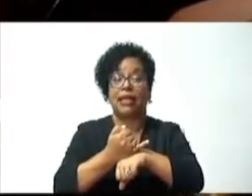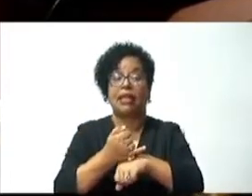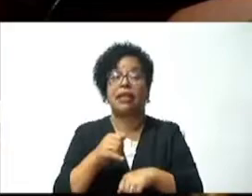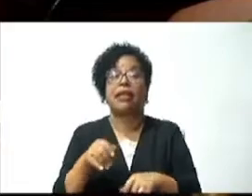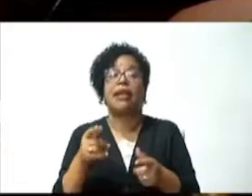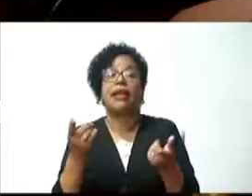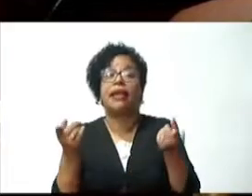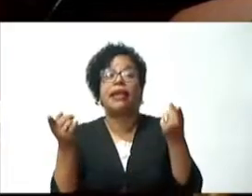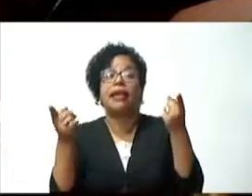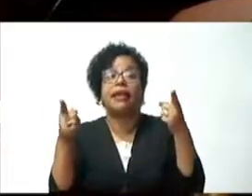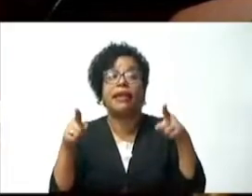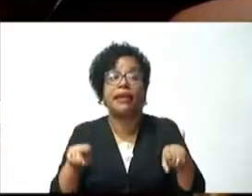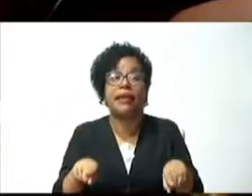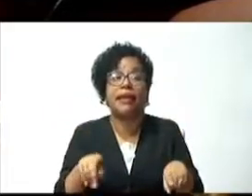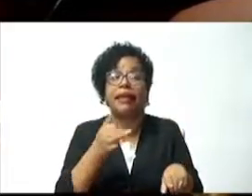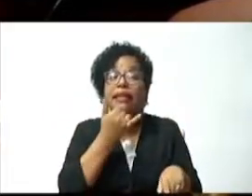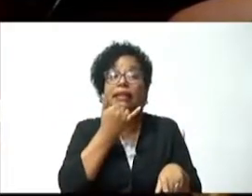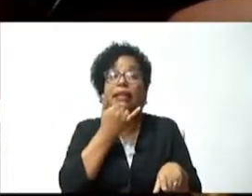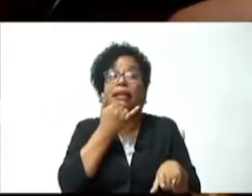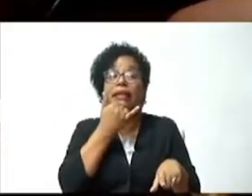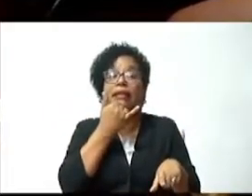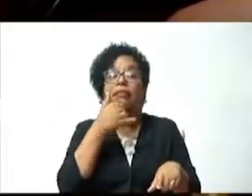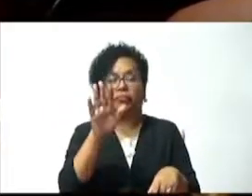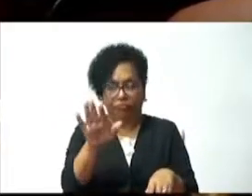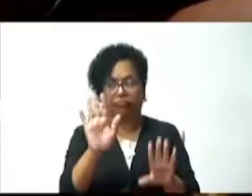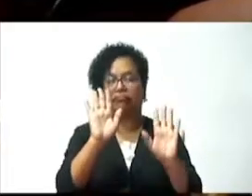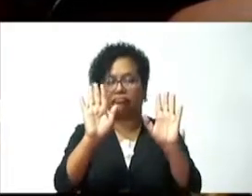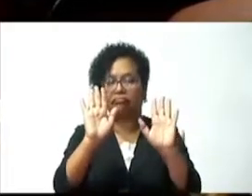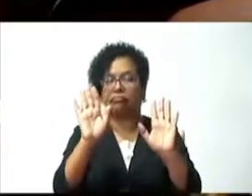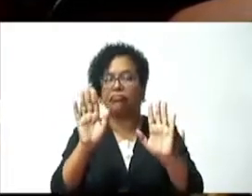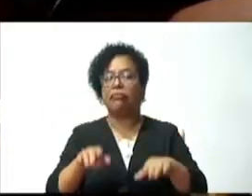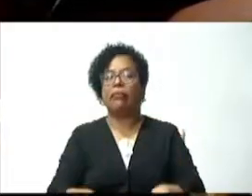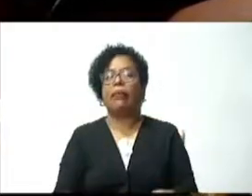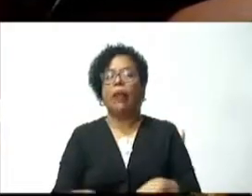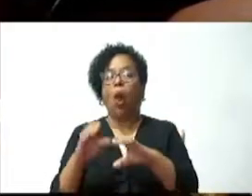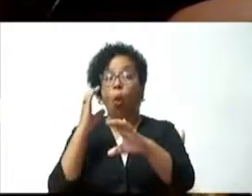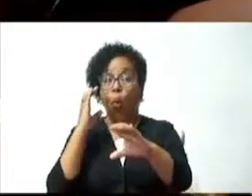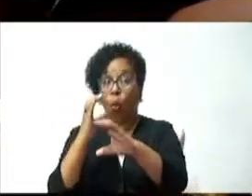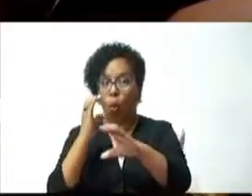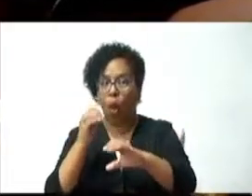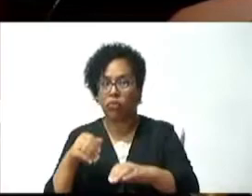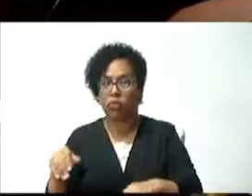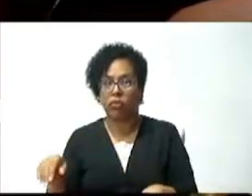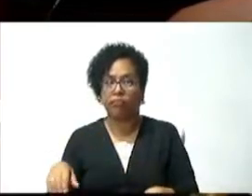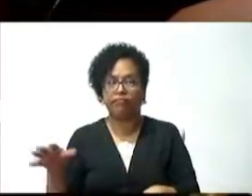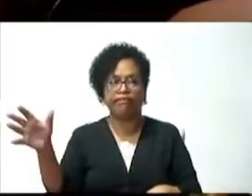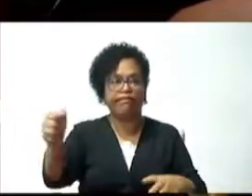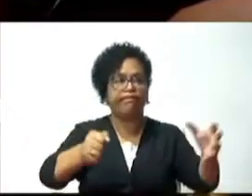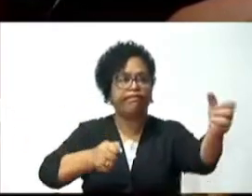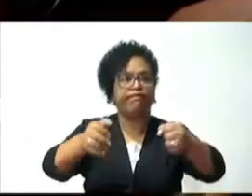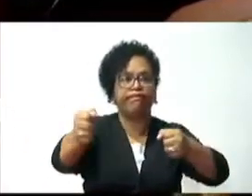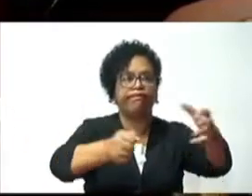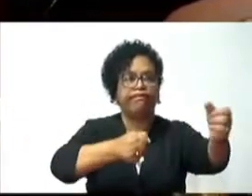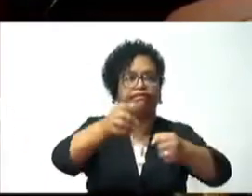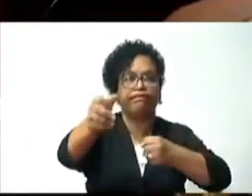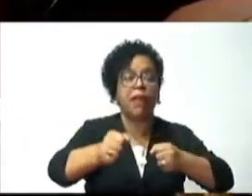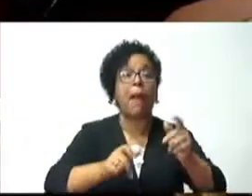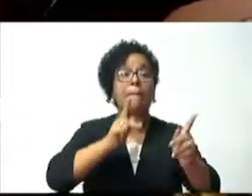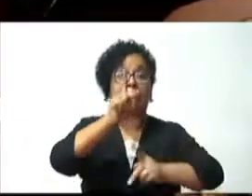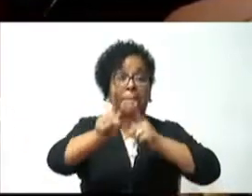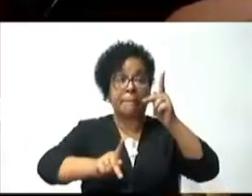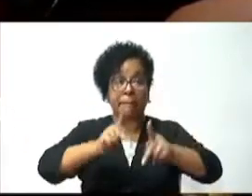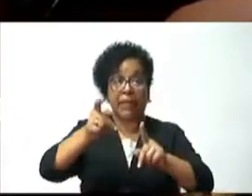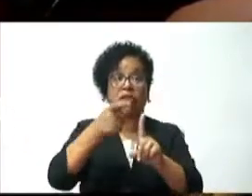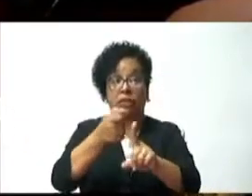haitianos ilegales, los recojan en una guagua y por el camino, si tienen buenos celulares, se lo